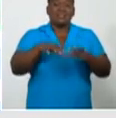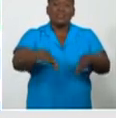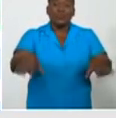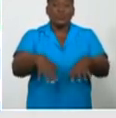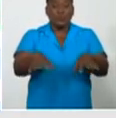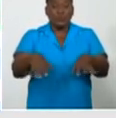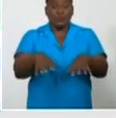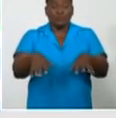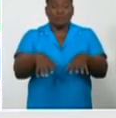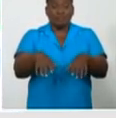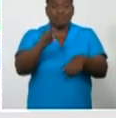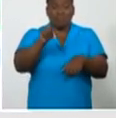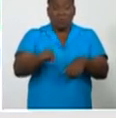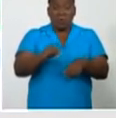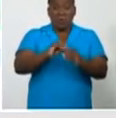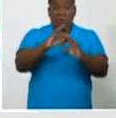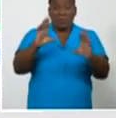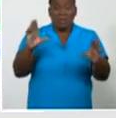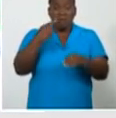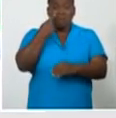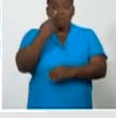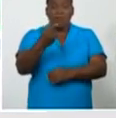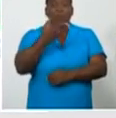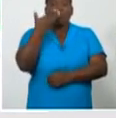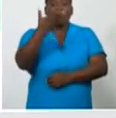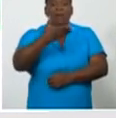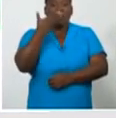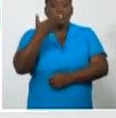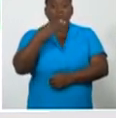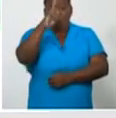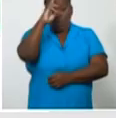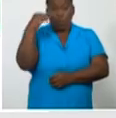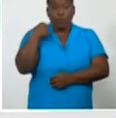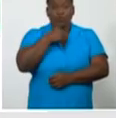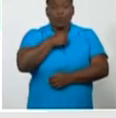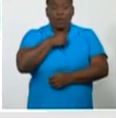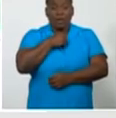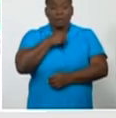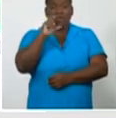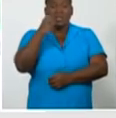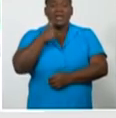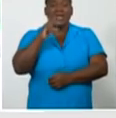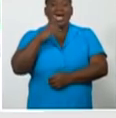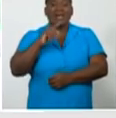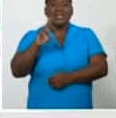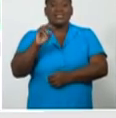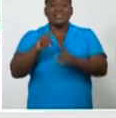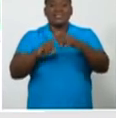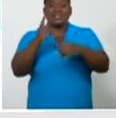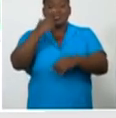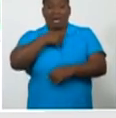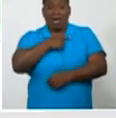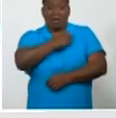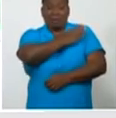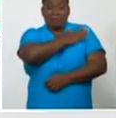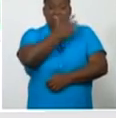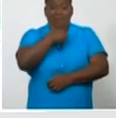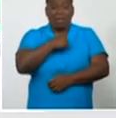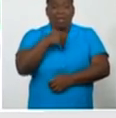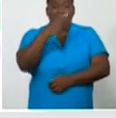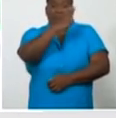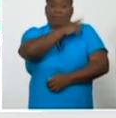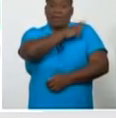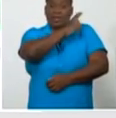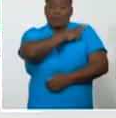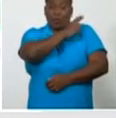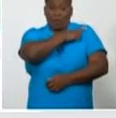Veíamos esta mañana unas declaraciones que hizo la doctora Carissa Etienne, la directora general de la Organización Panamericana de la Salud,